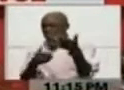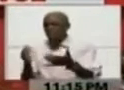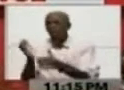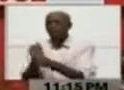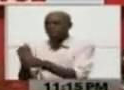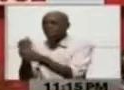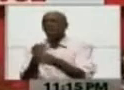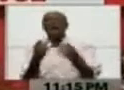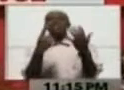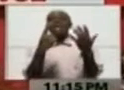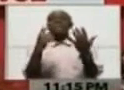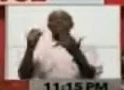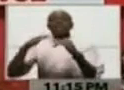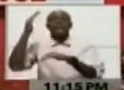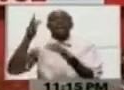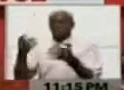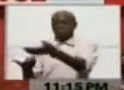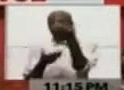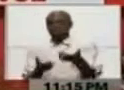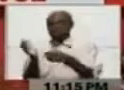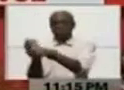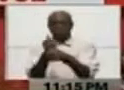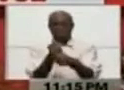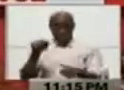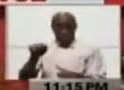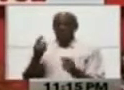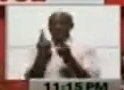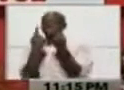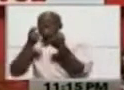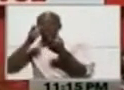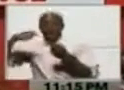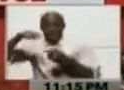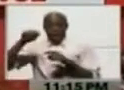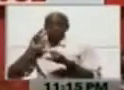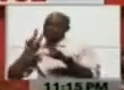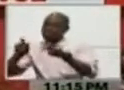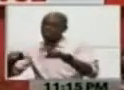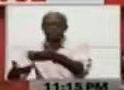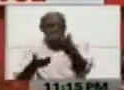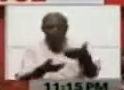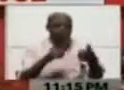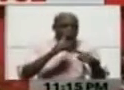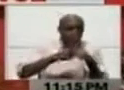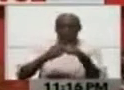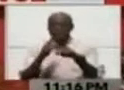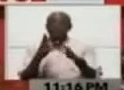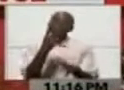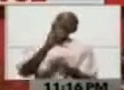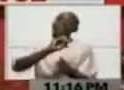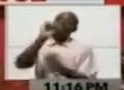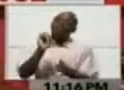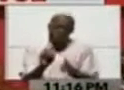fosas. La Procuraduría, Fiscalía General de la República, señaló que solo fue posible la identificación de menos del 20%